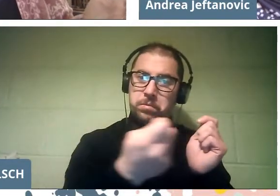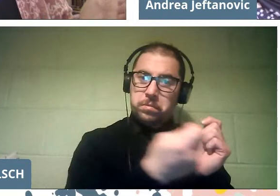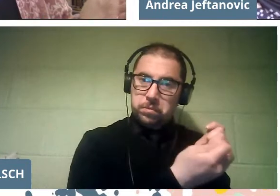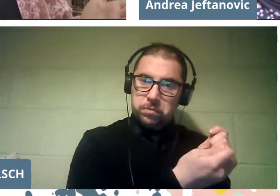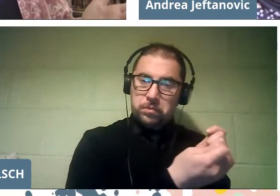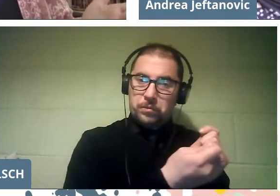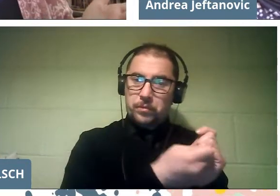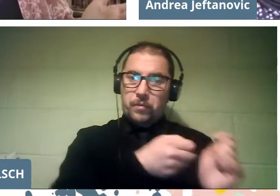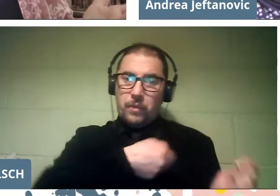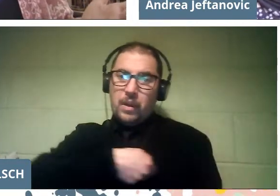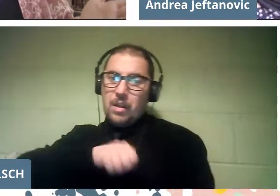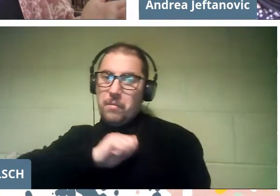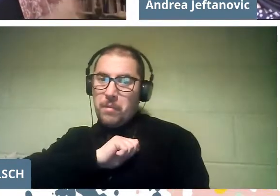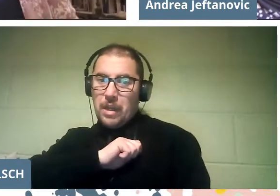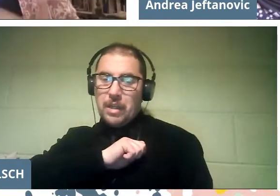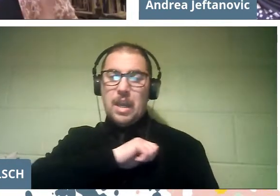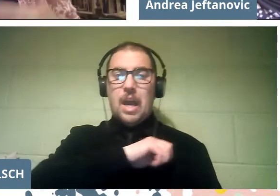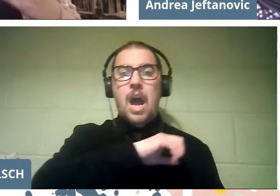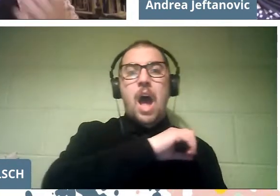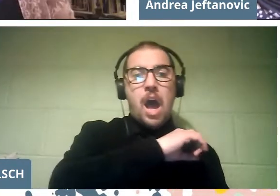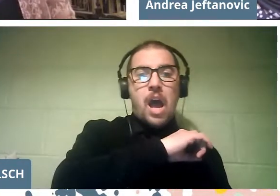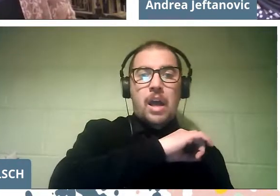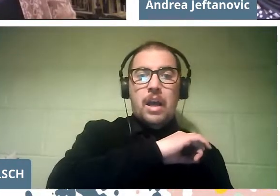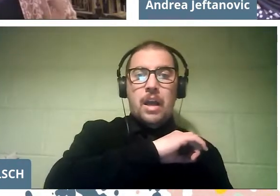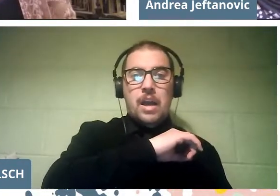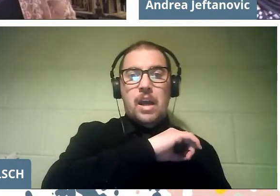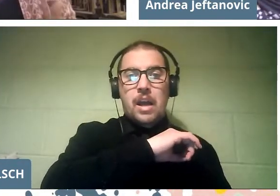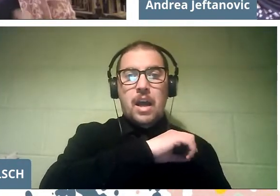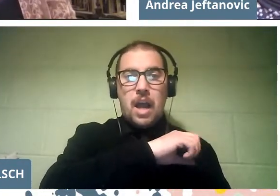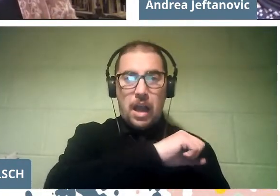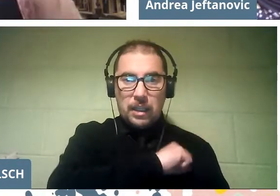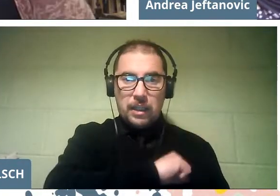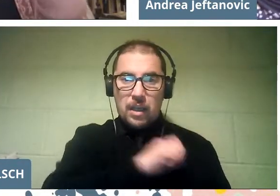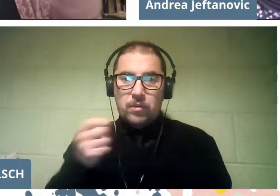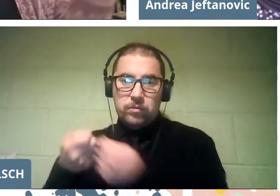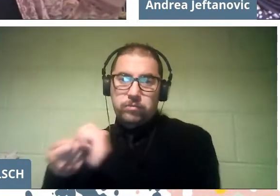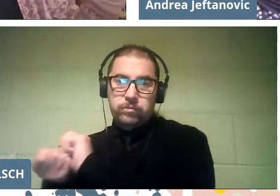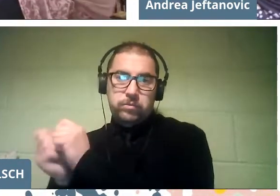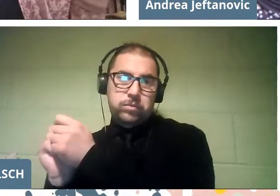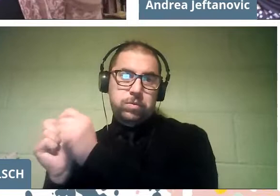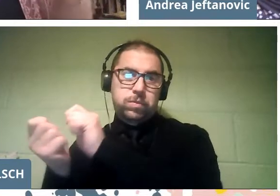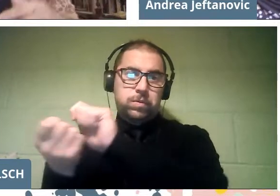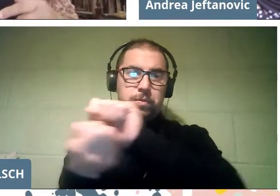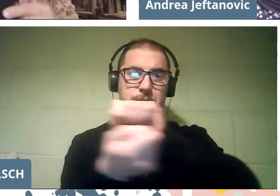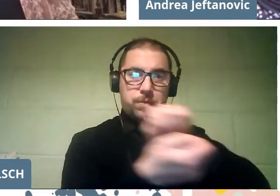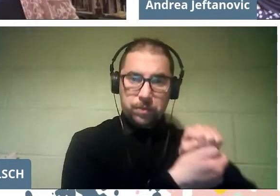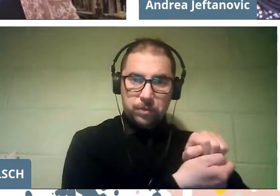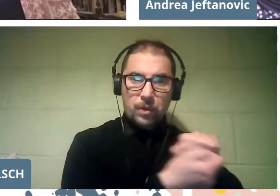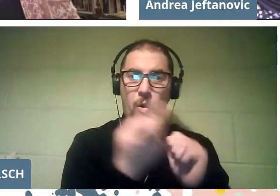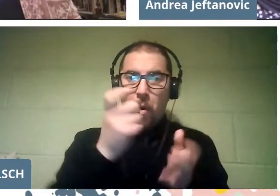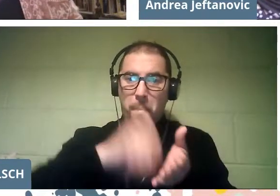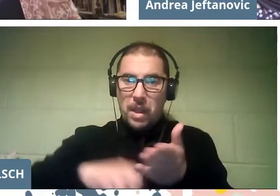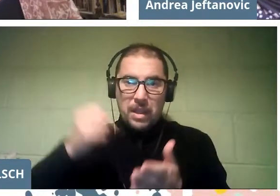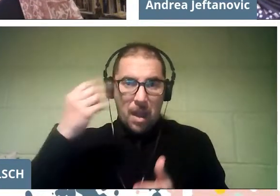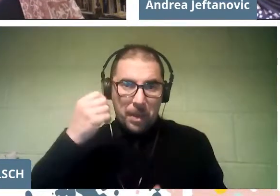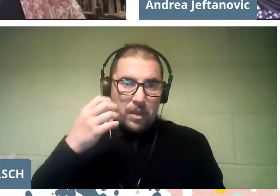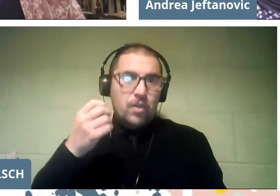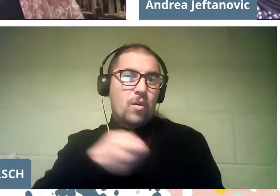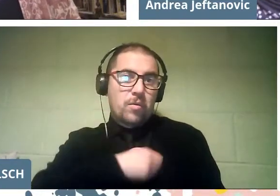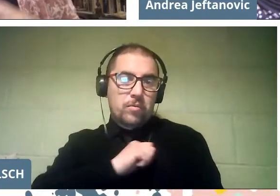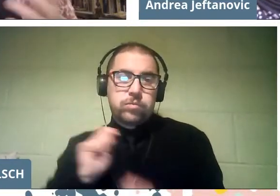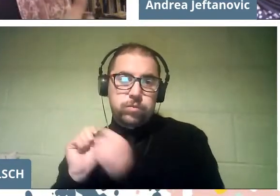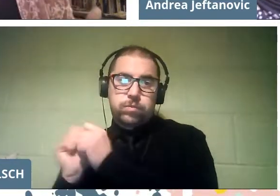De hecho, mi papá aprendió a hablar castellano, ¿no? Desde Europa hasta llegar a